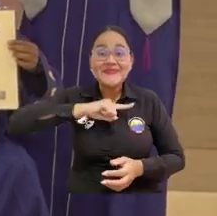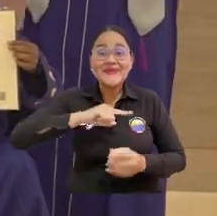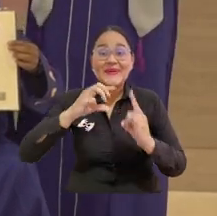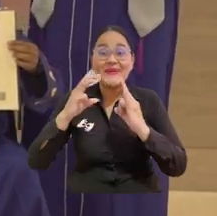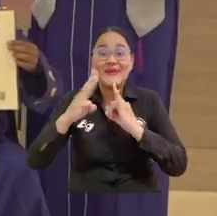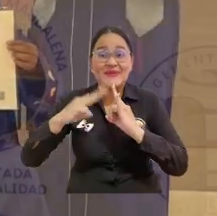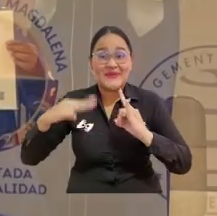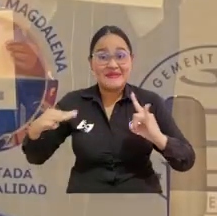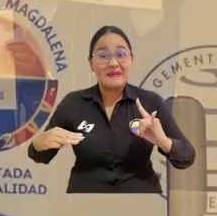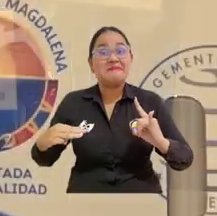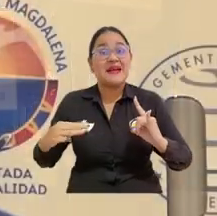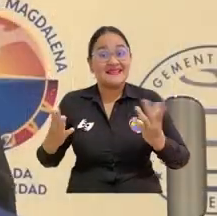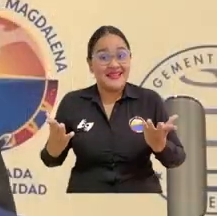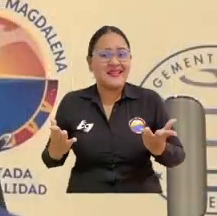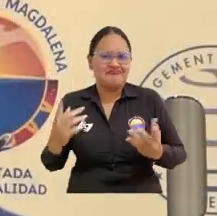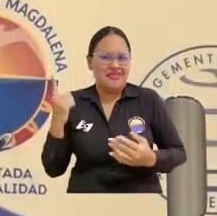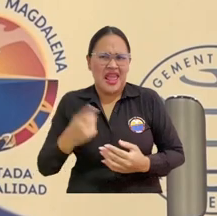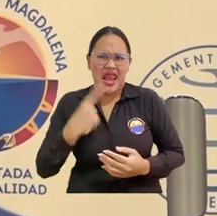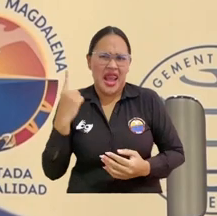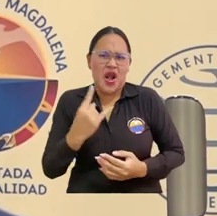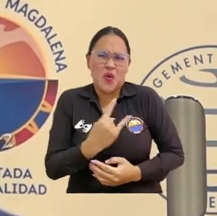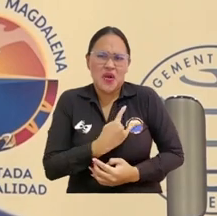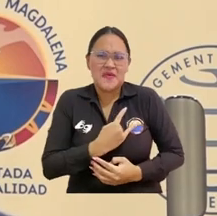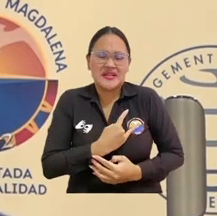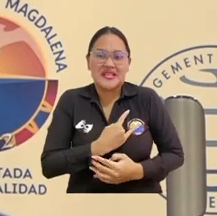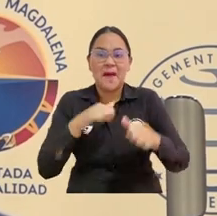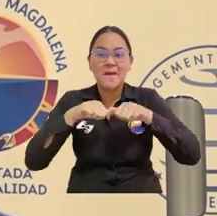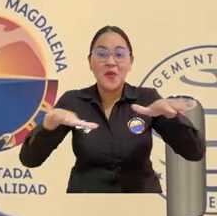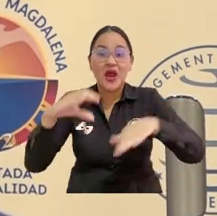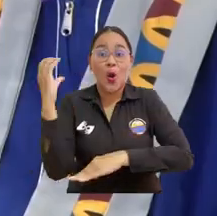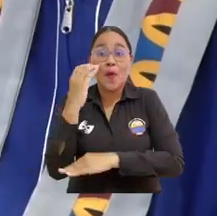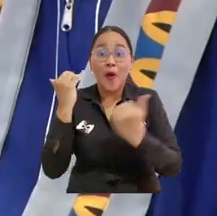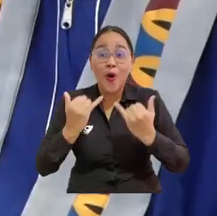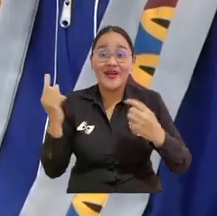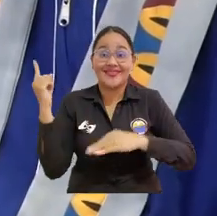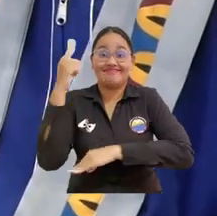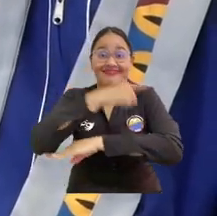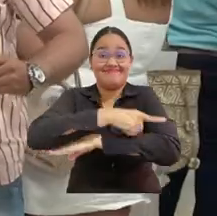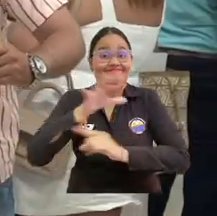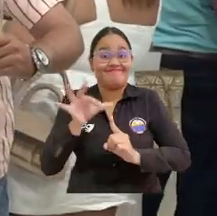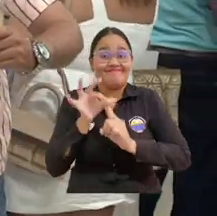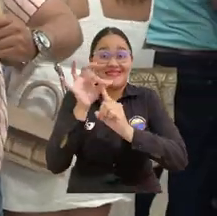Para nosotros como universidad y creo que para la Universidad Pública Colombiana es un día histórico.